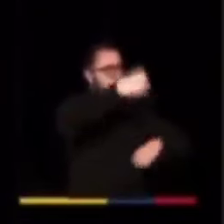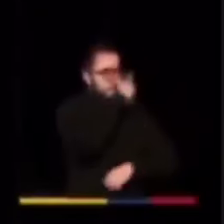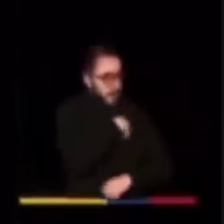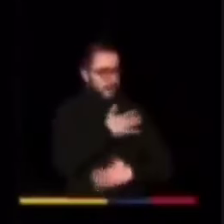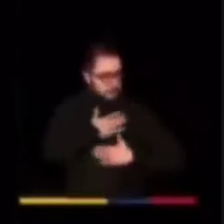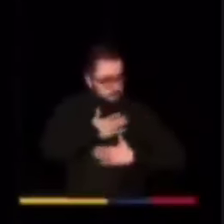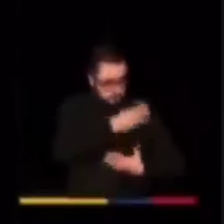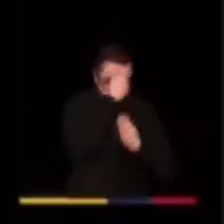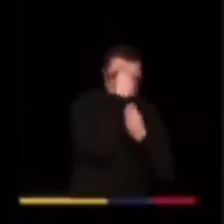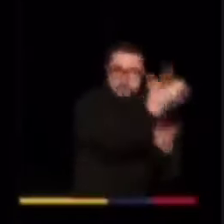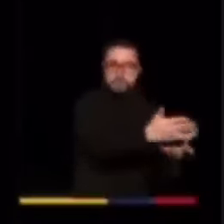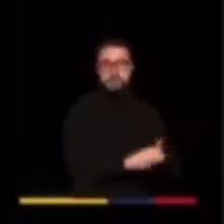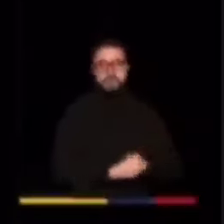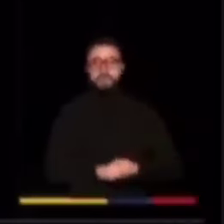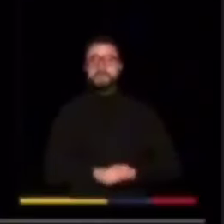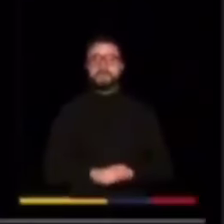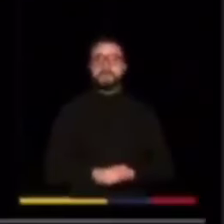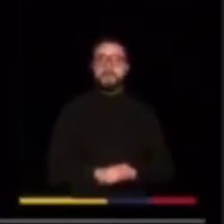diga.